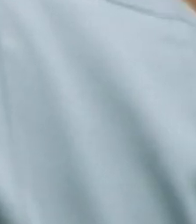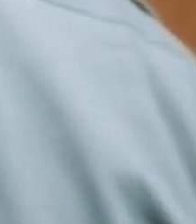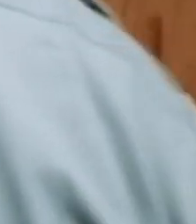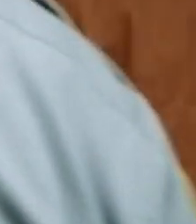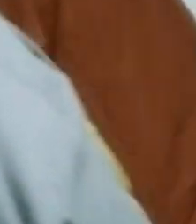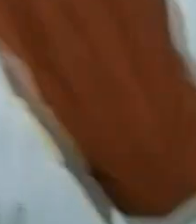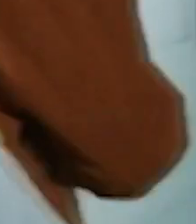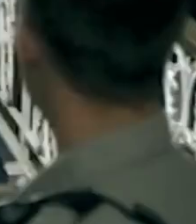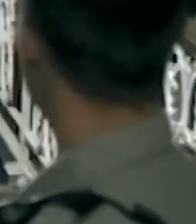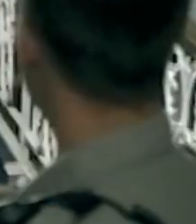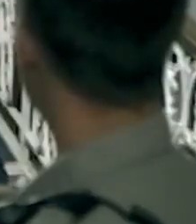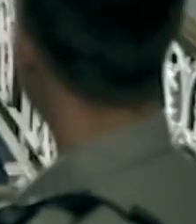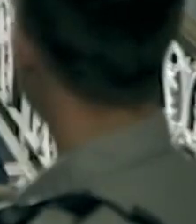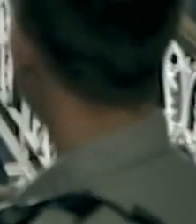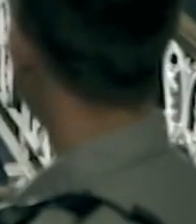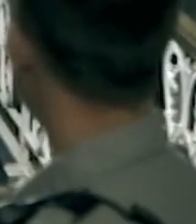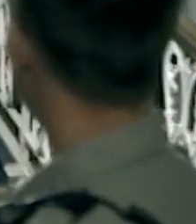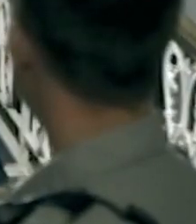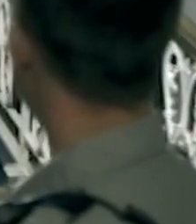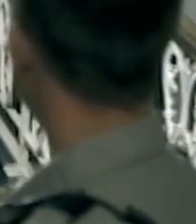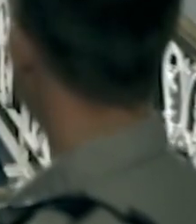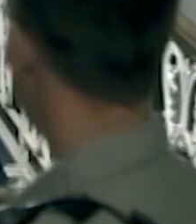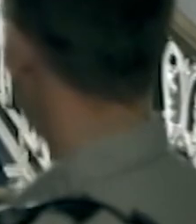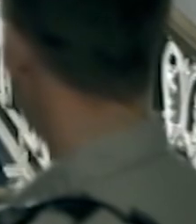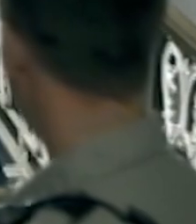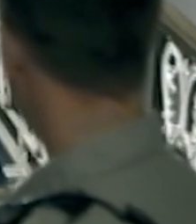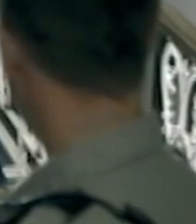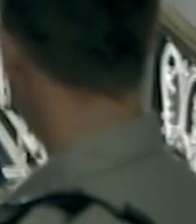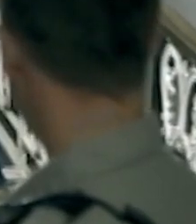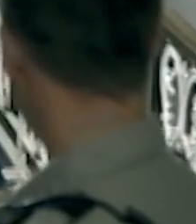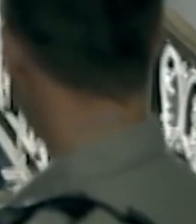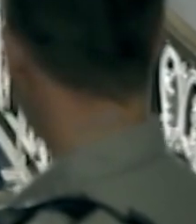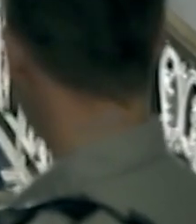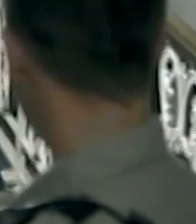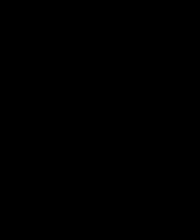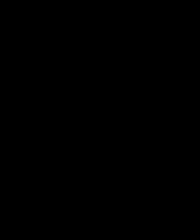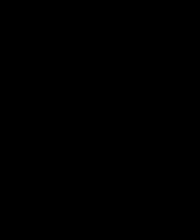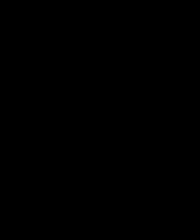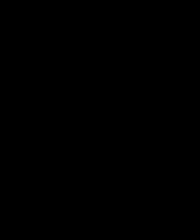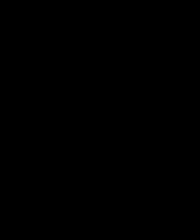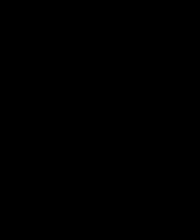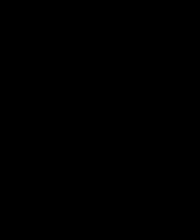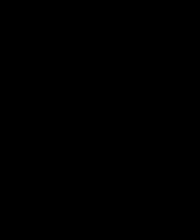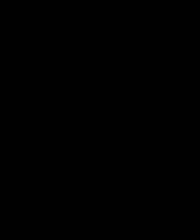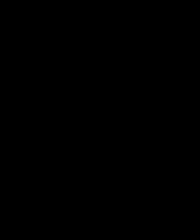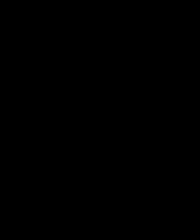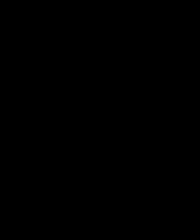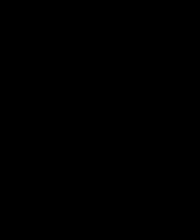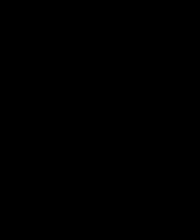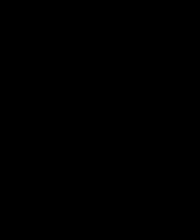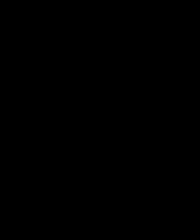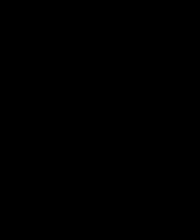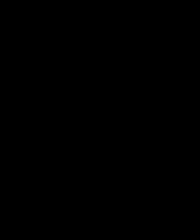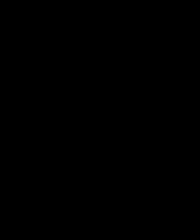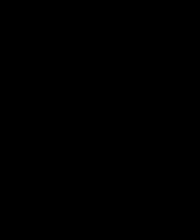a las 9 de la noche. En 13, Costa Rica Televisión.